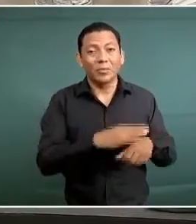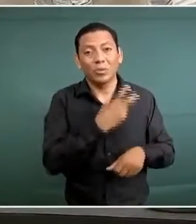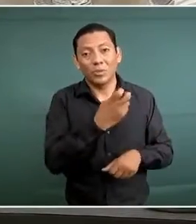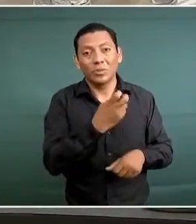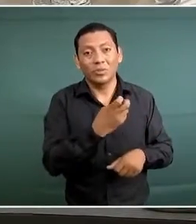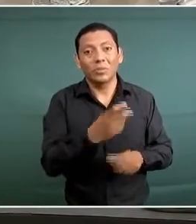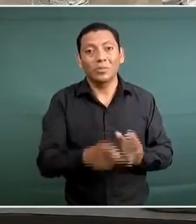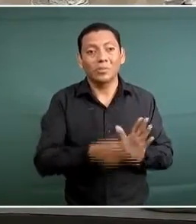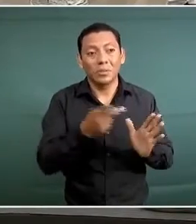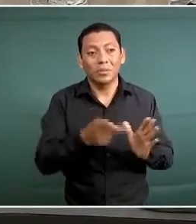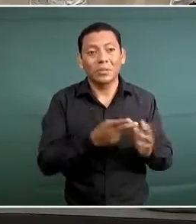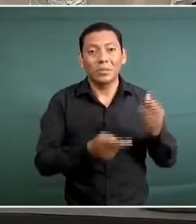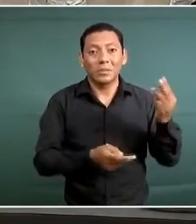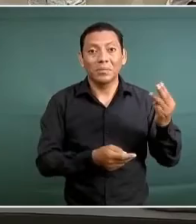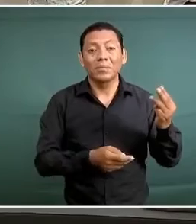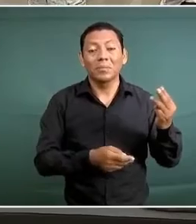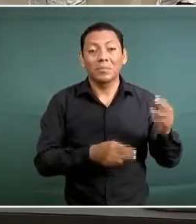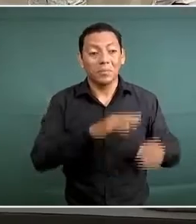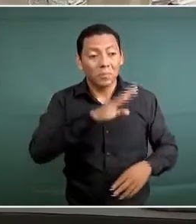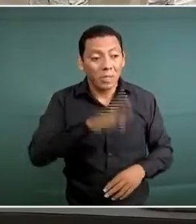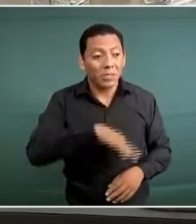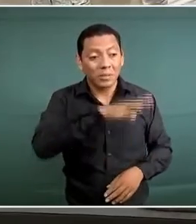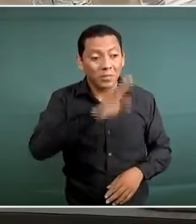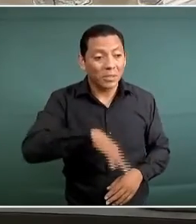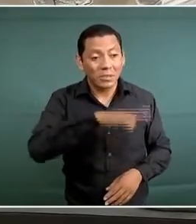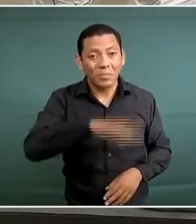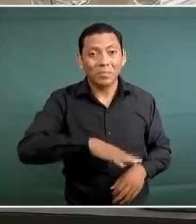tres veces más fallecidos que nosotros